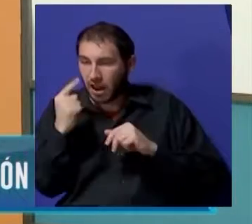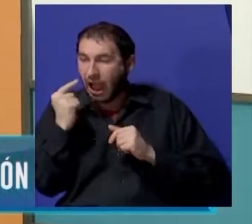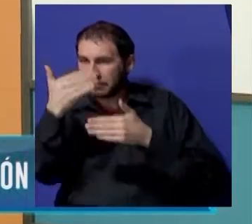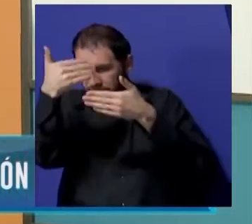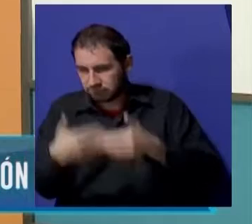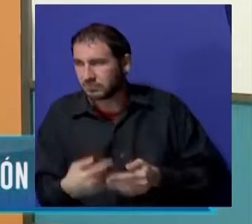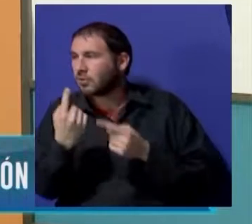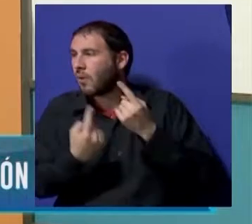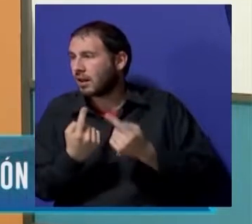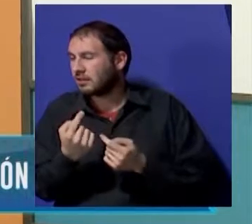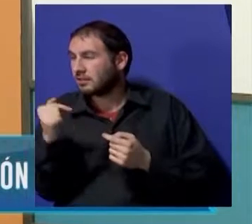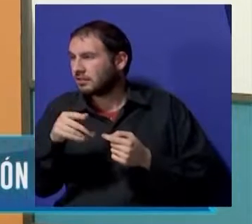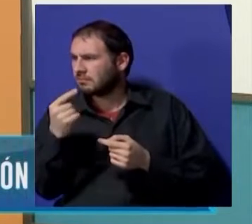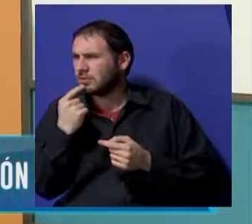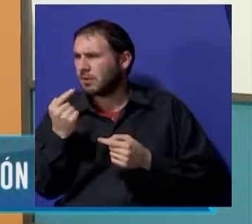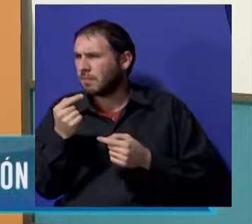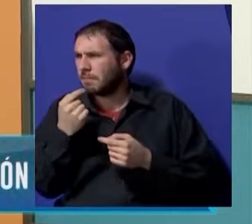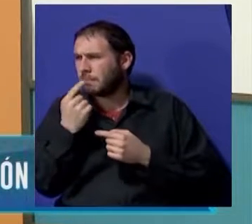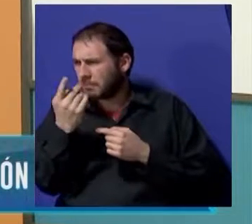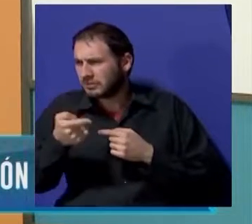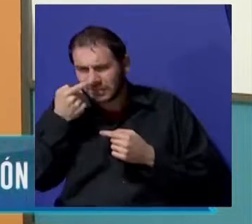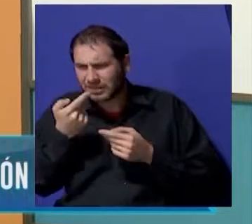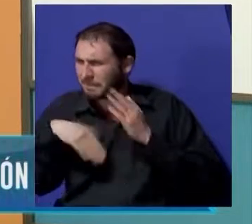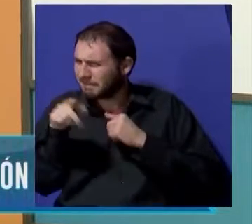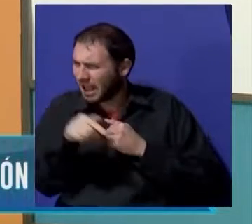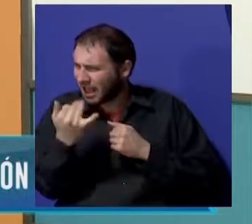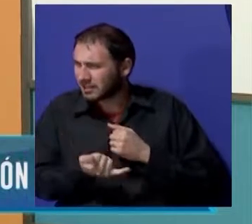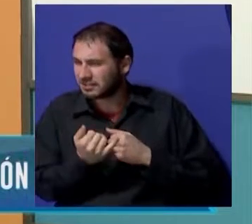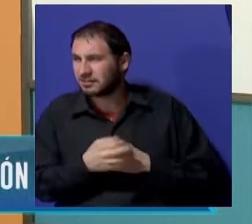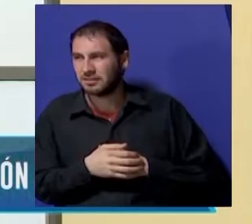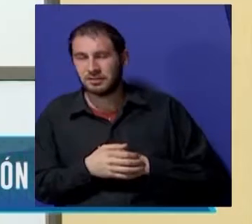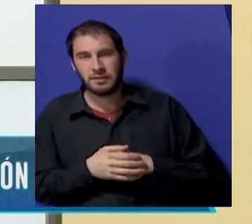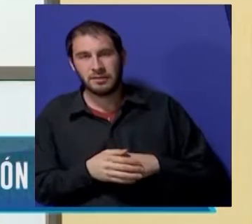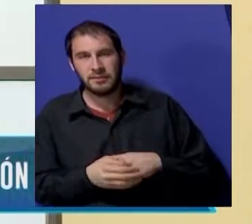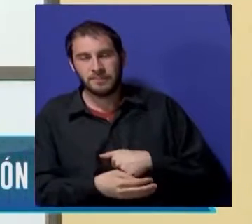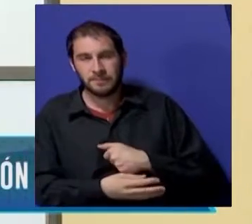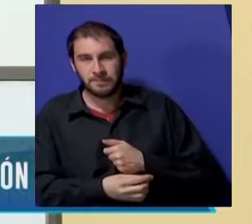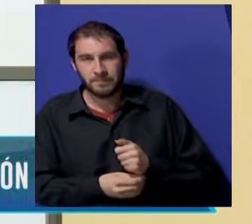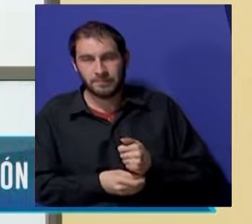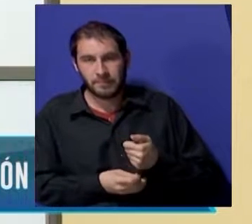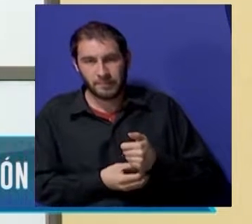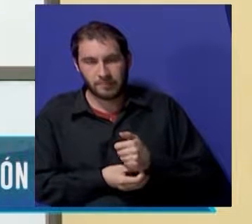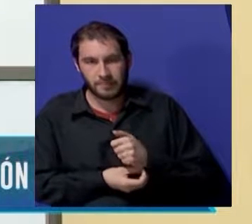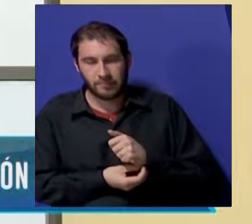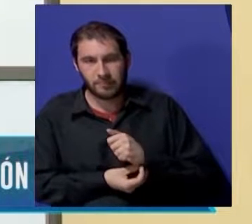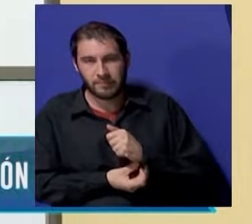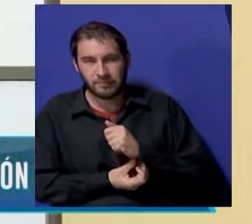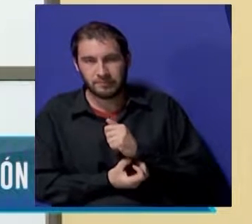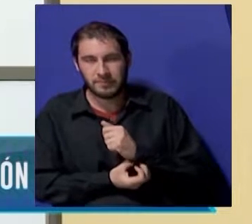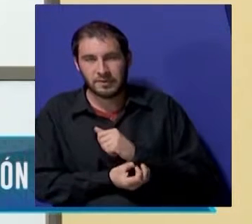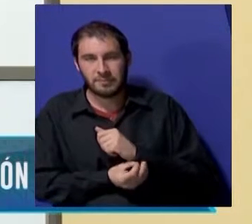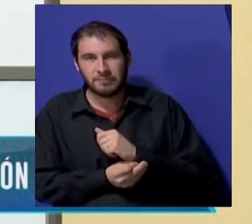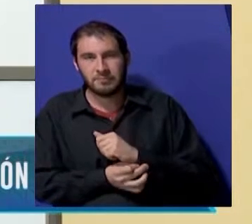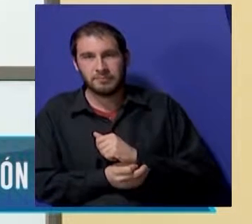resultados arrojaba. ¿Crees que esto ha influido en que la gente tenga más interés por lo que es el periodismo de datos? Creo que el periodismo hay un debate muy fuerte